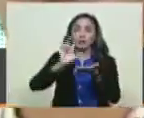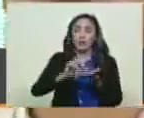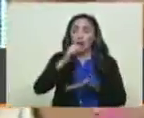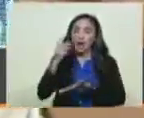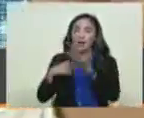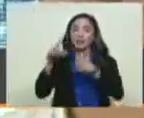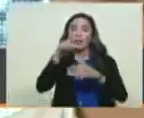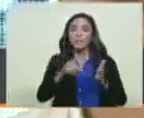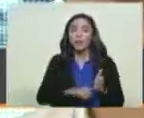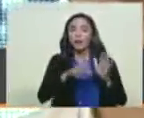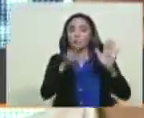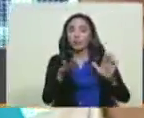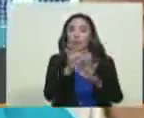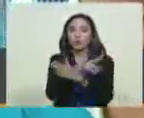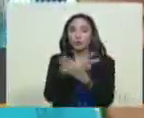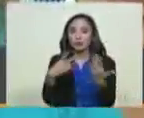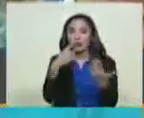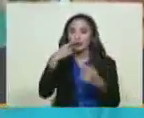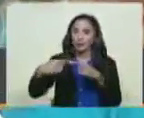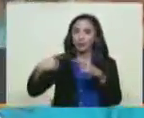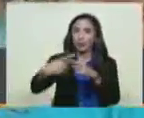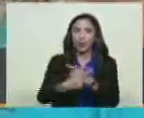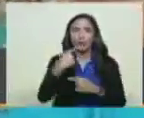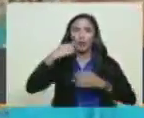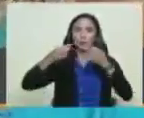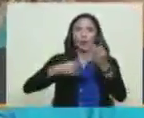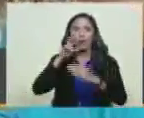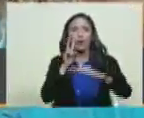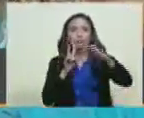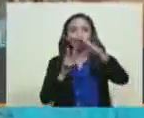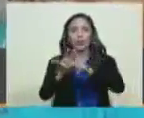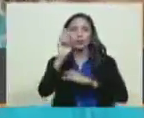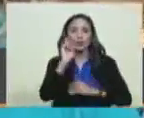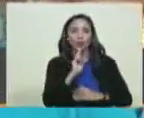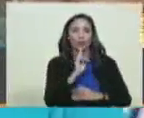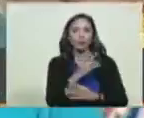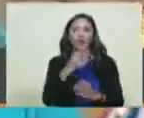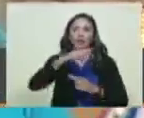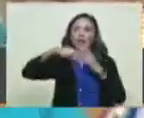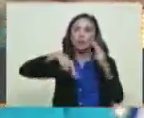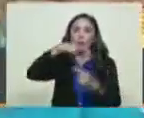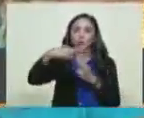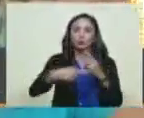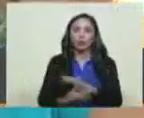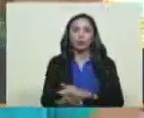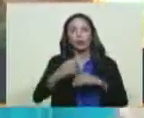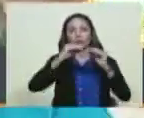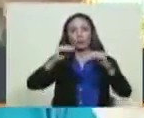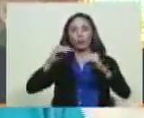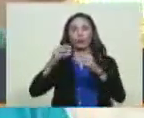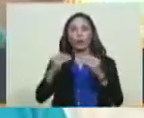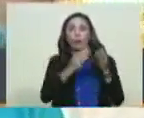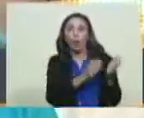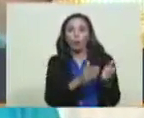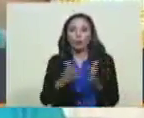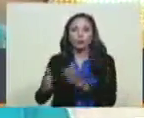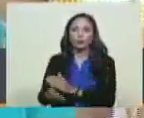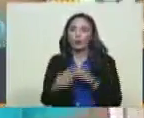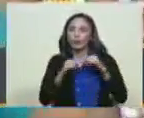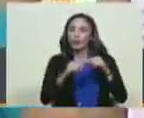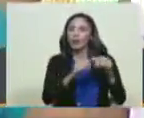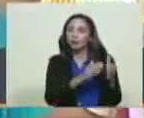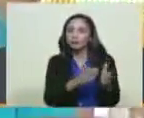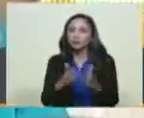1817 1819 hablaron de la visión bolivariana de la república que nos invitaron a la organización permanente